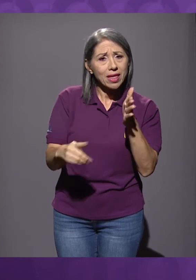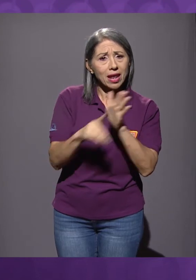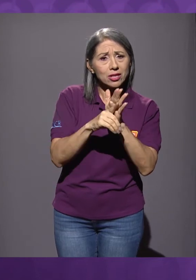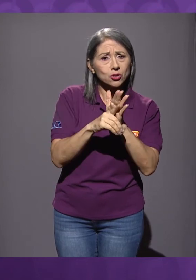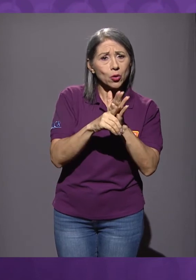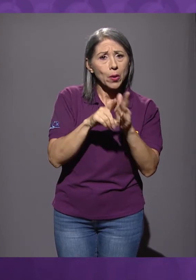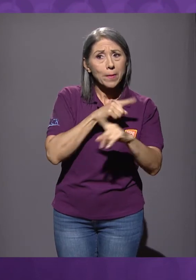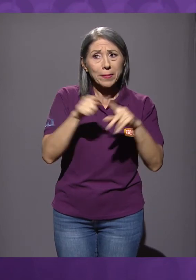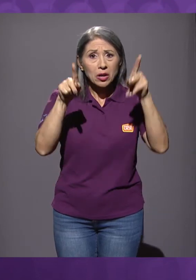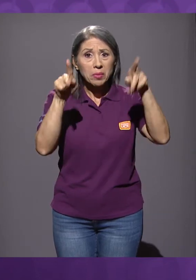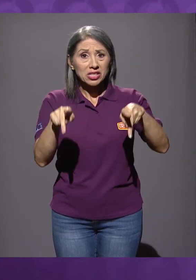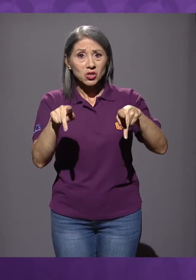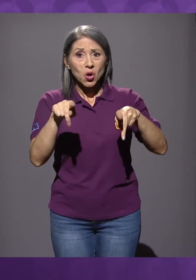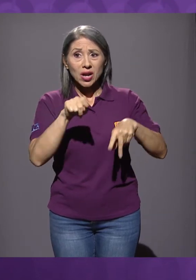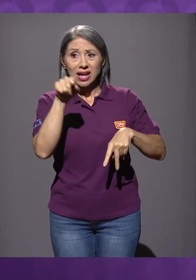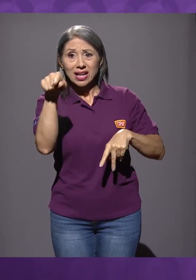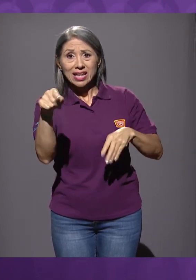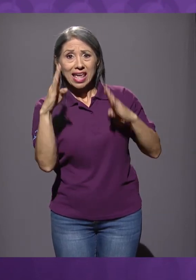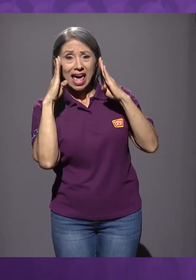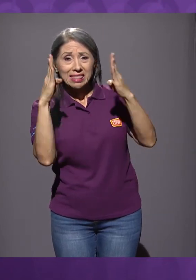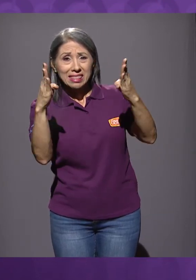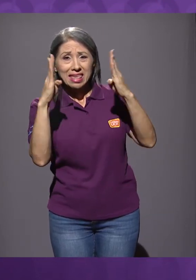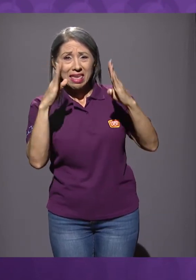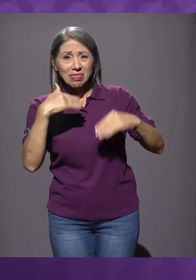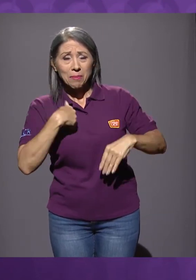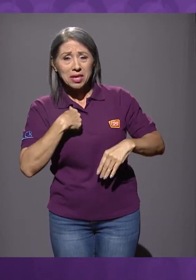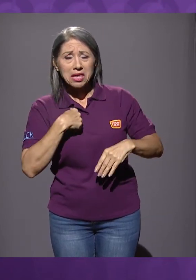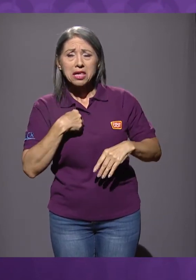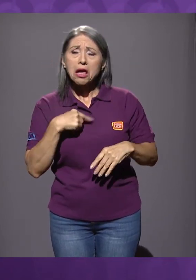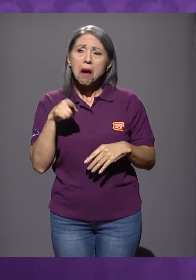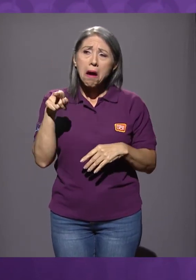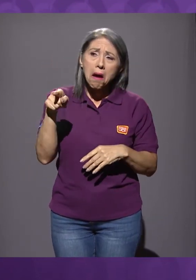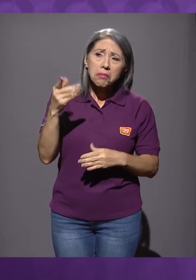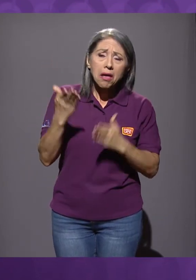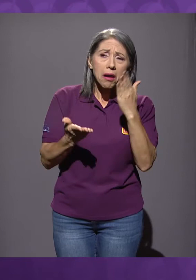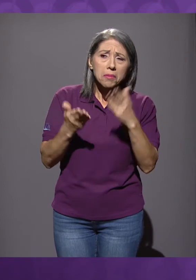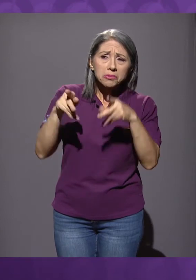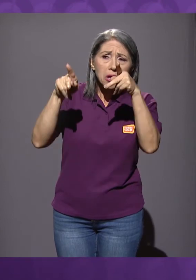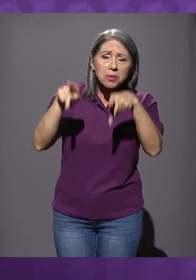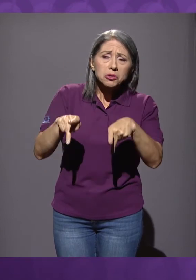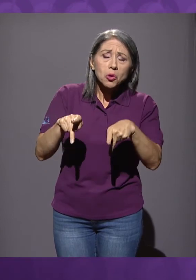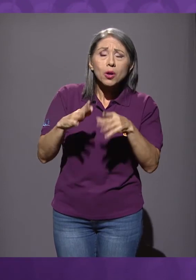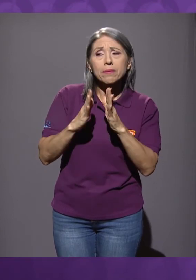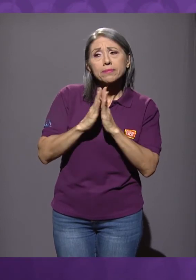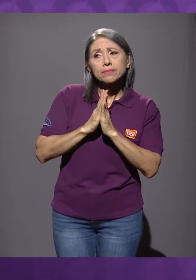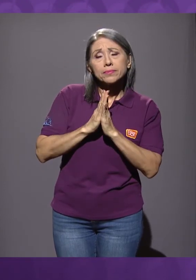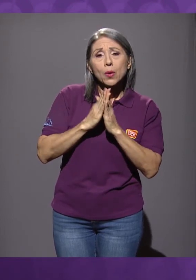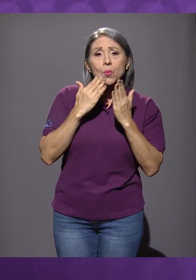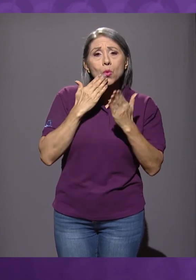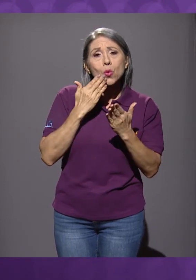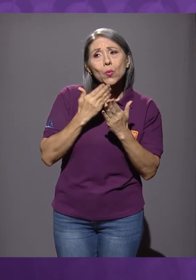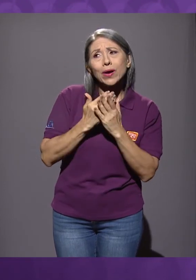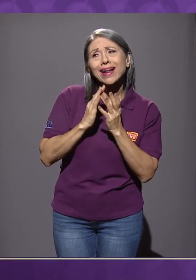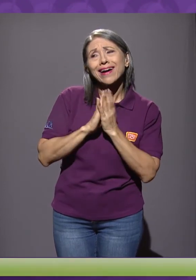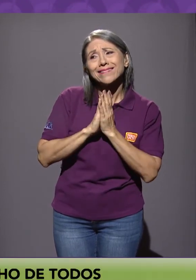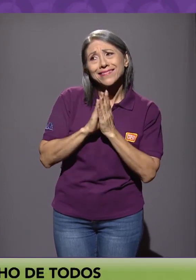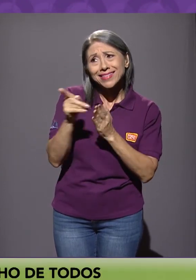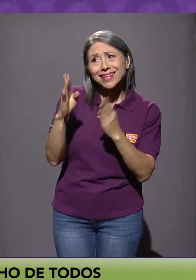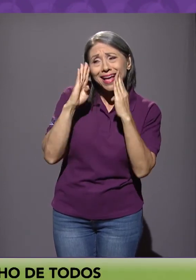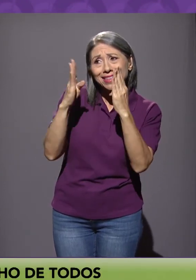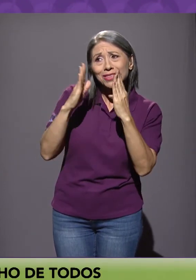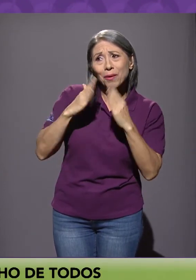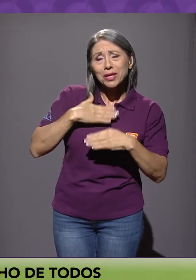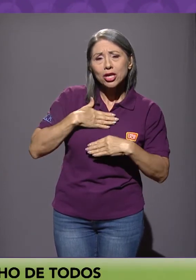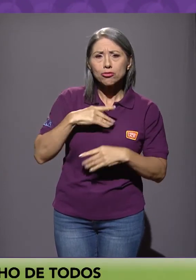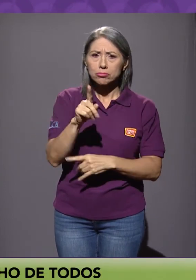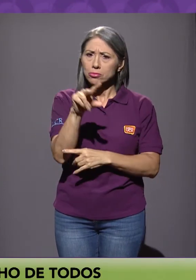persona que me atiende es como una persona, no sé, muy angelical y muy buena, que tuvo esta consideración de atenderme.